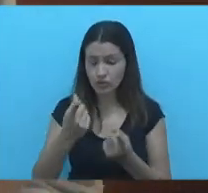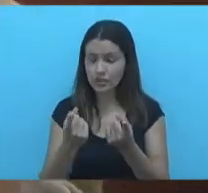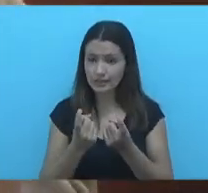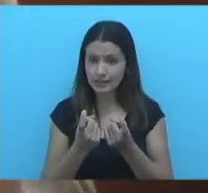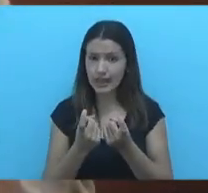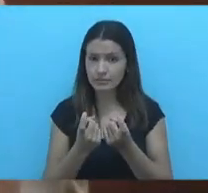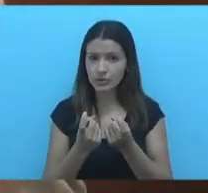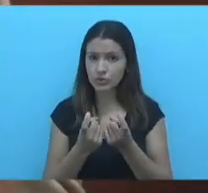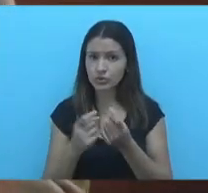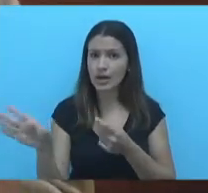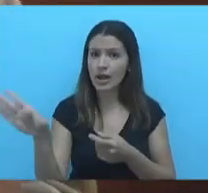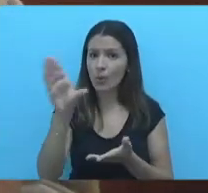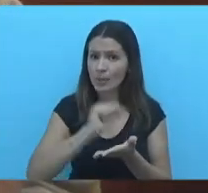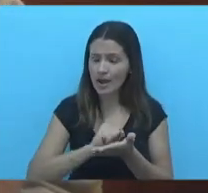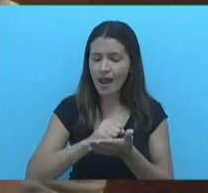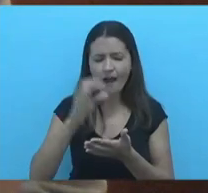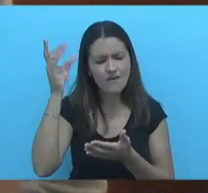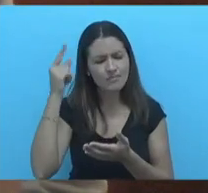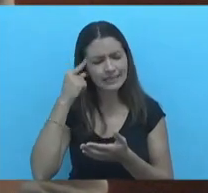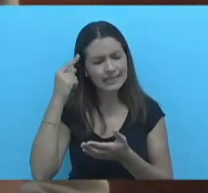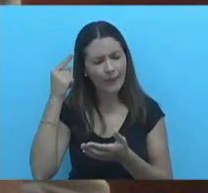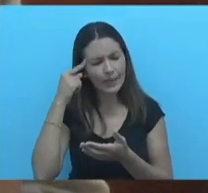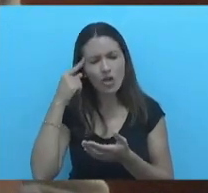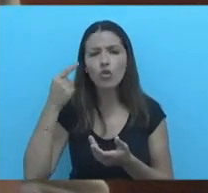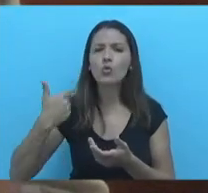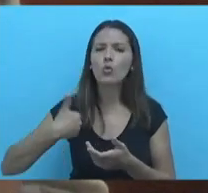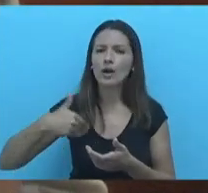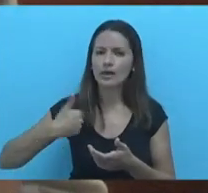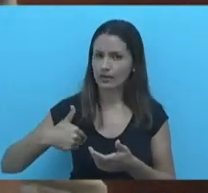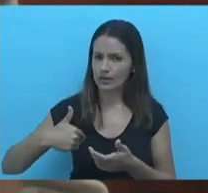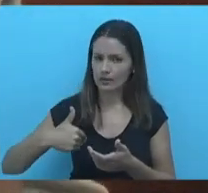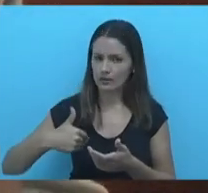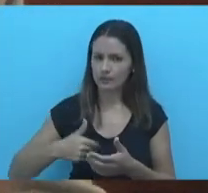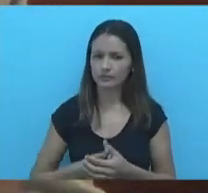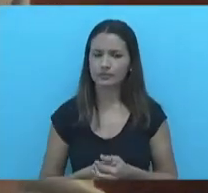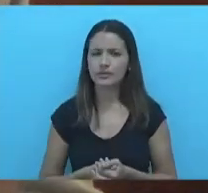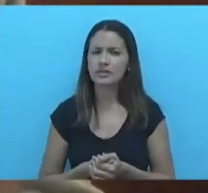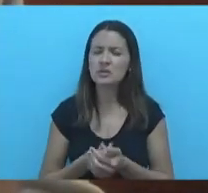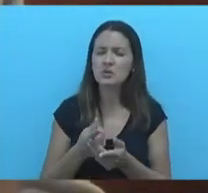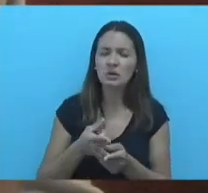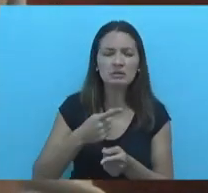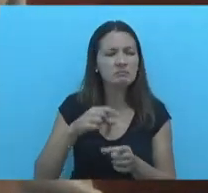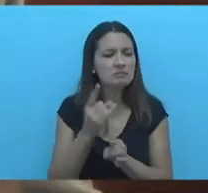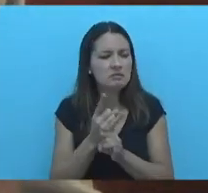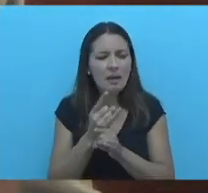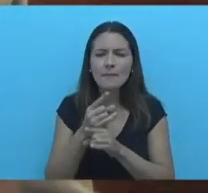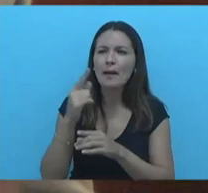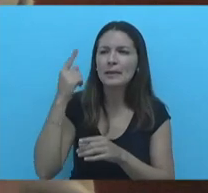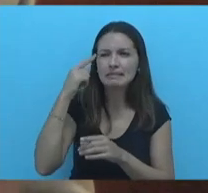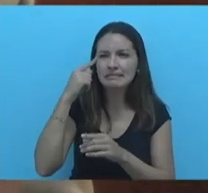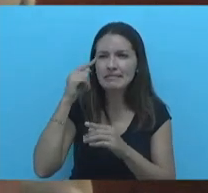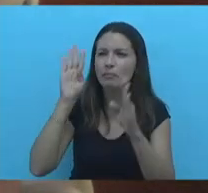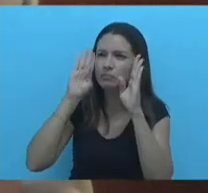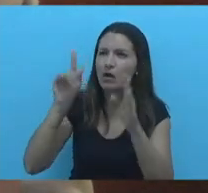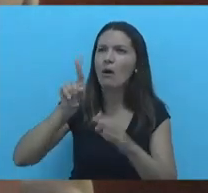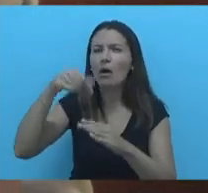que transitan un andarivel precisamente de avanzar en extranjerización, en dependencias que no